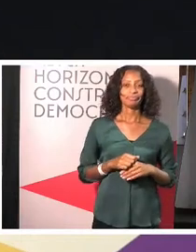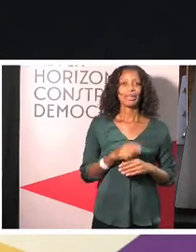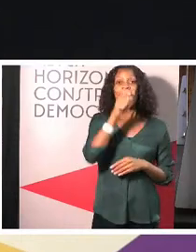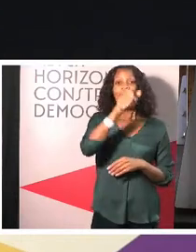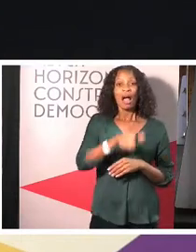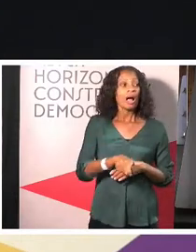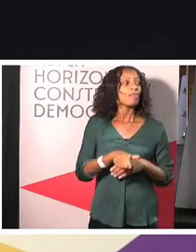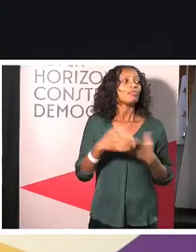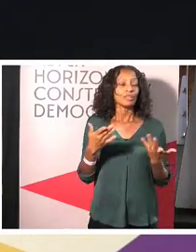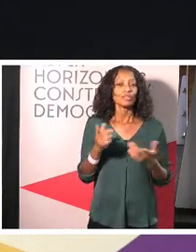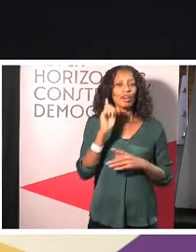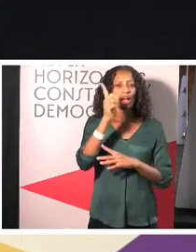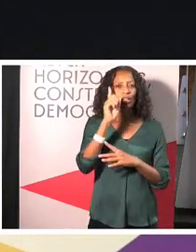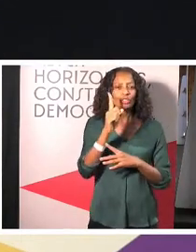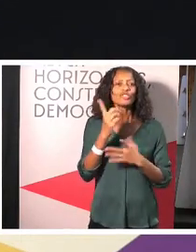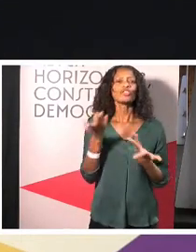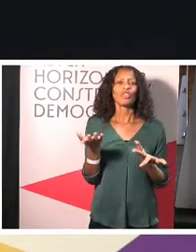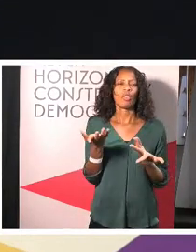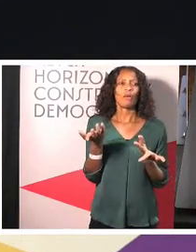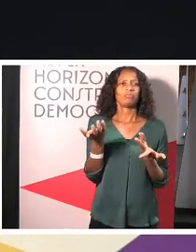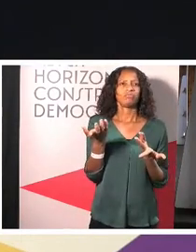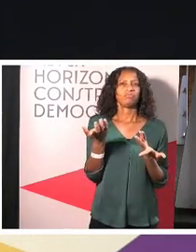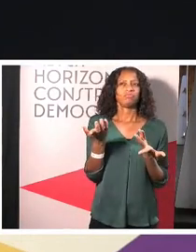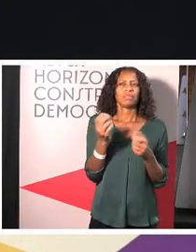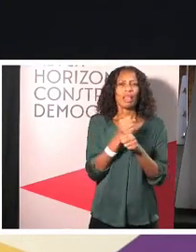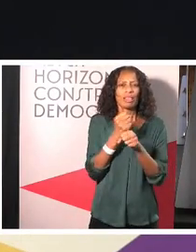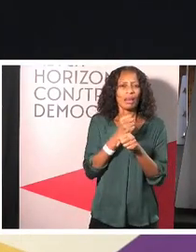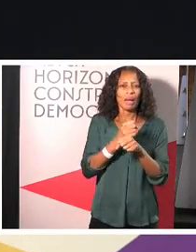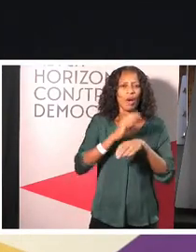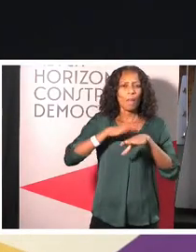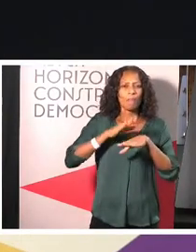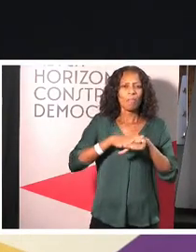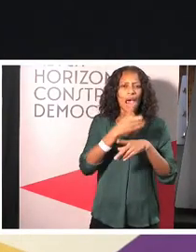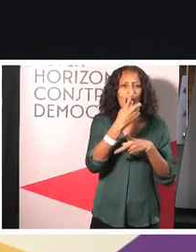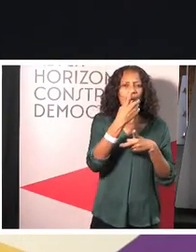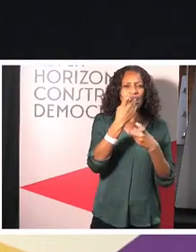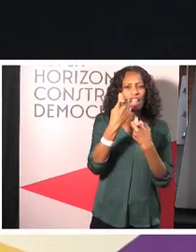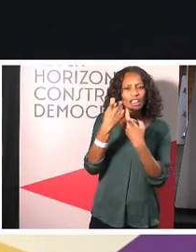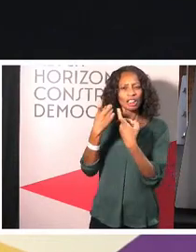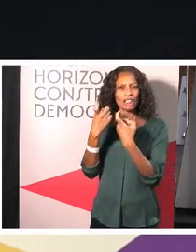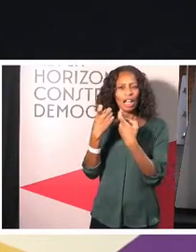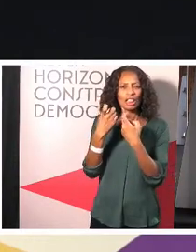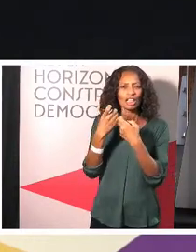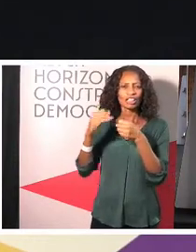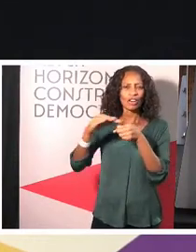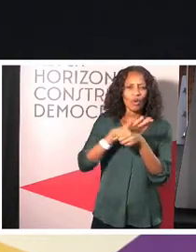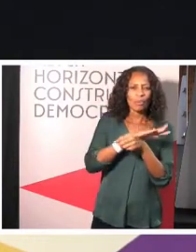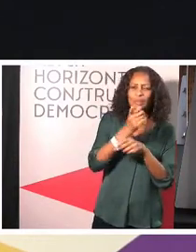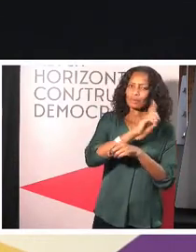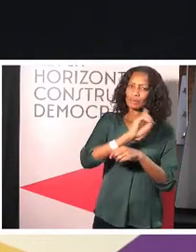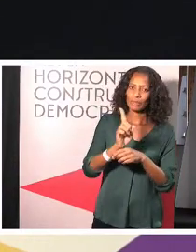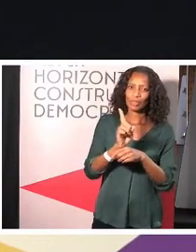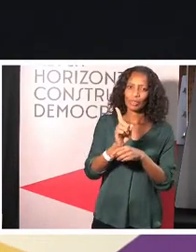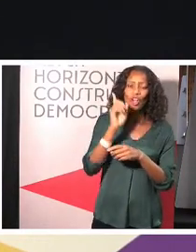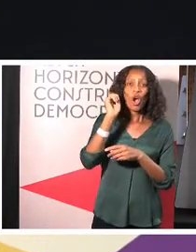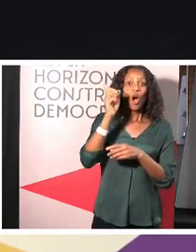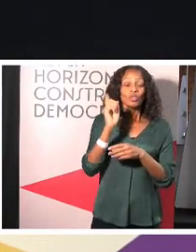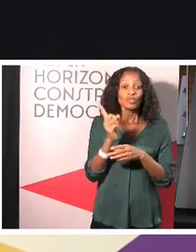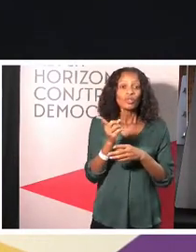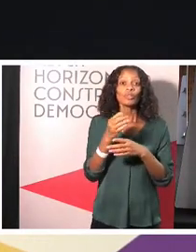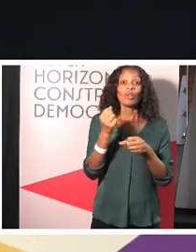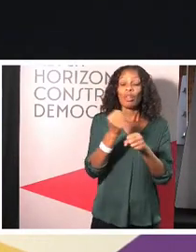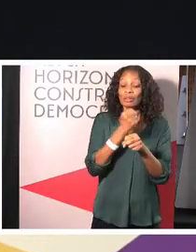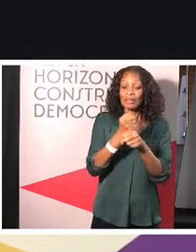que solventar sus necesidades como especie a través de sus relaciones con el trabajo, y que solo a través del trabajo la humanidad puede